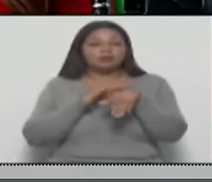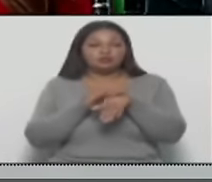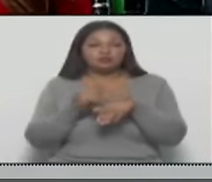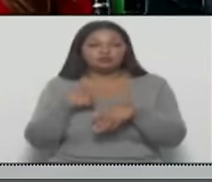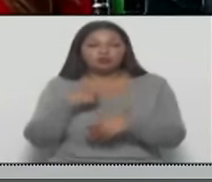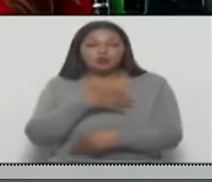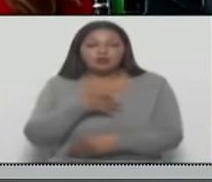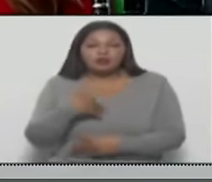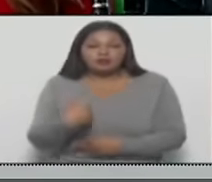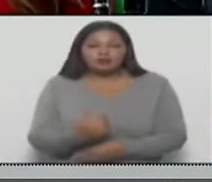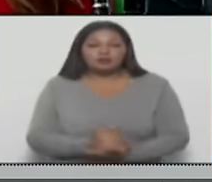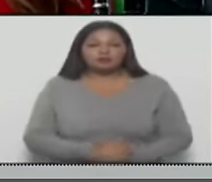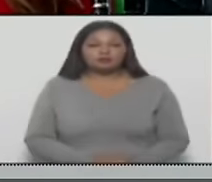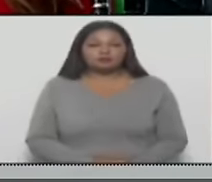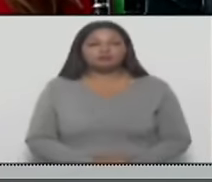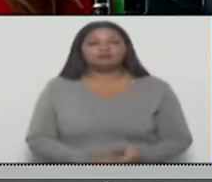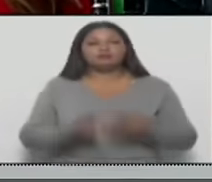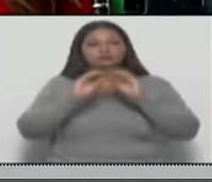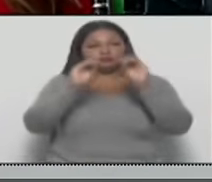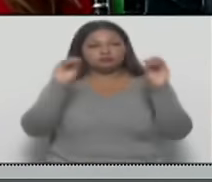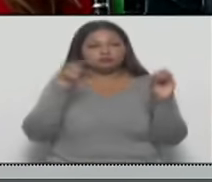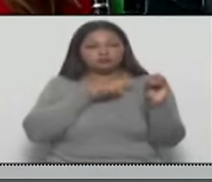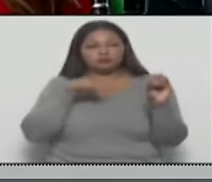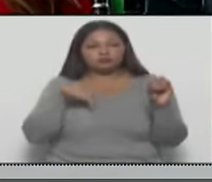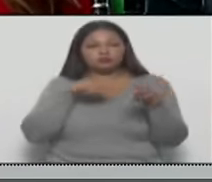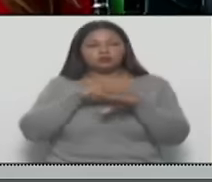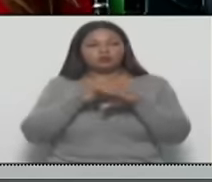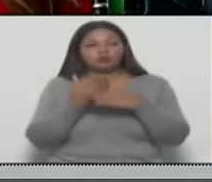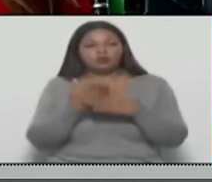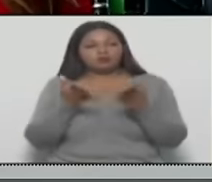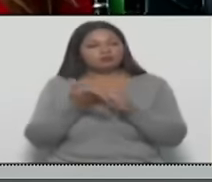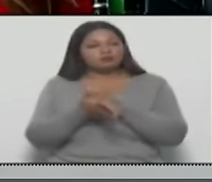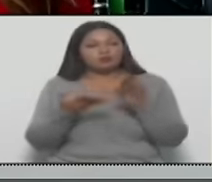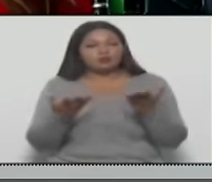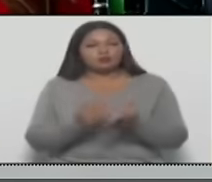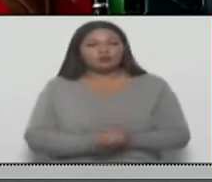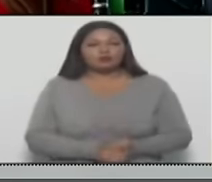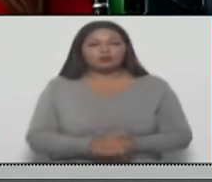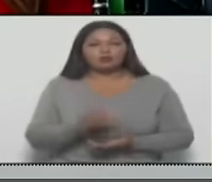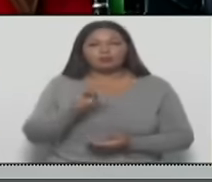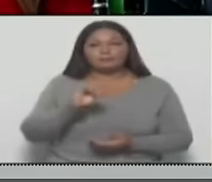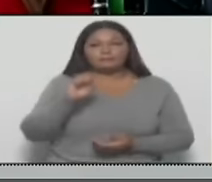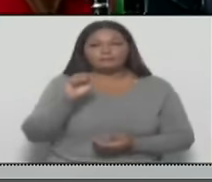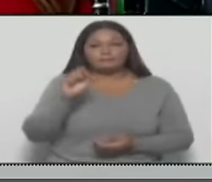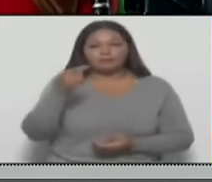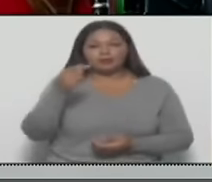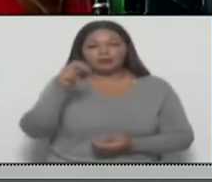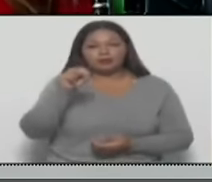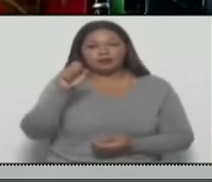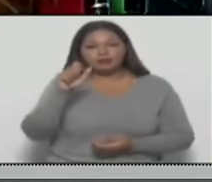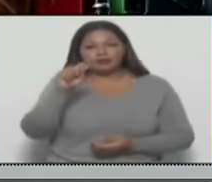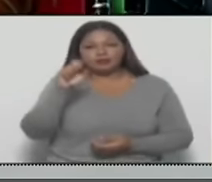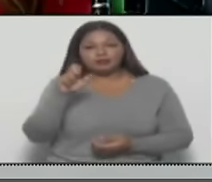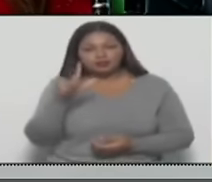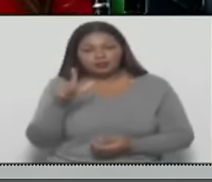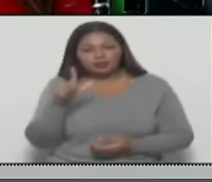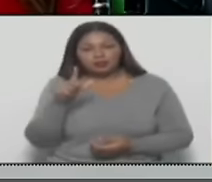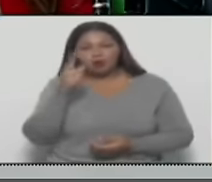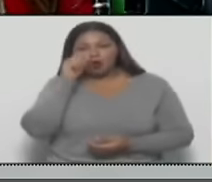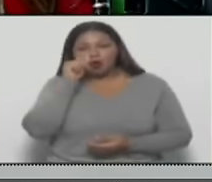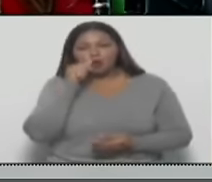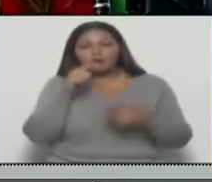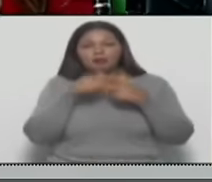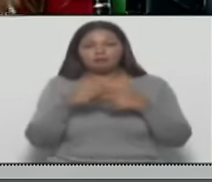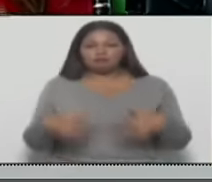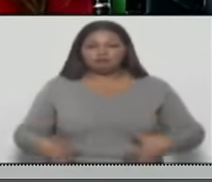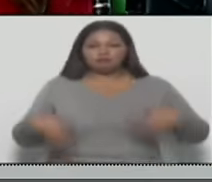queríamos consultarle el por qué un magnate, un tipo tan rico en el mundo, con mucho dinero,